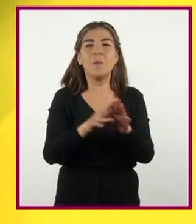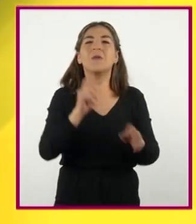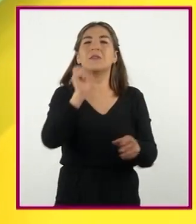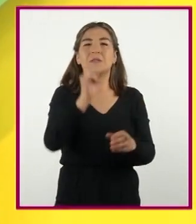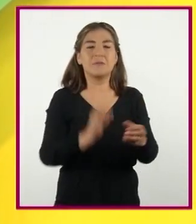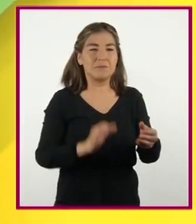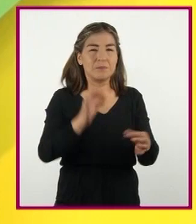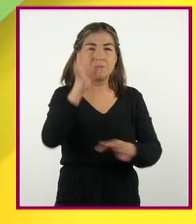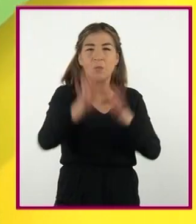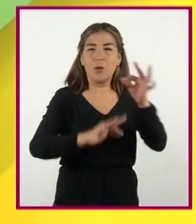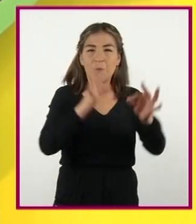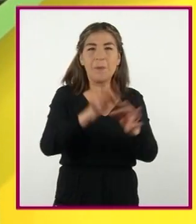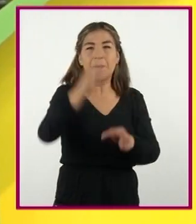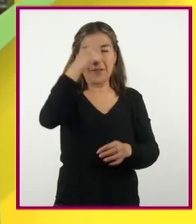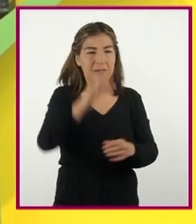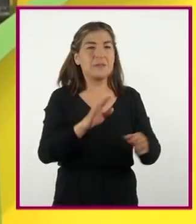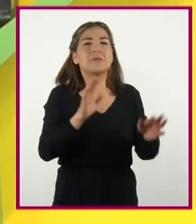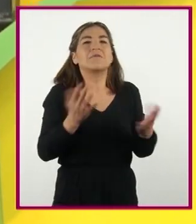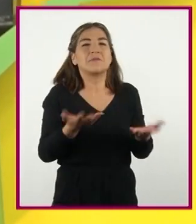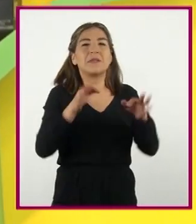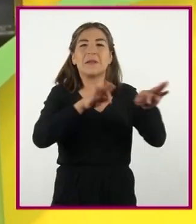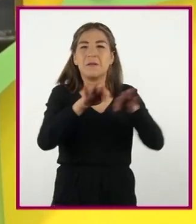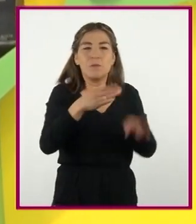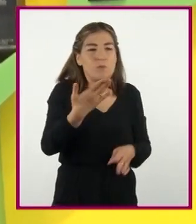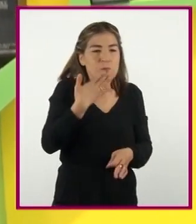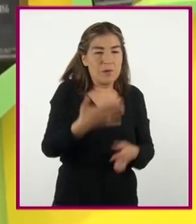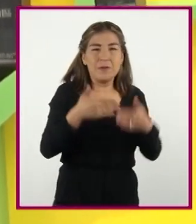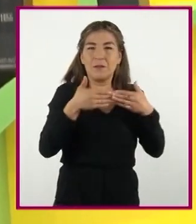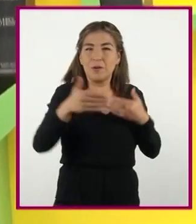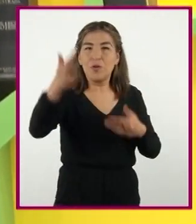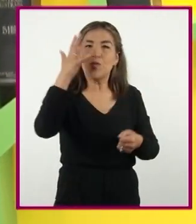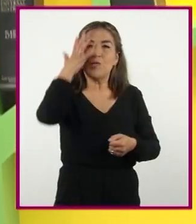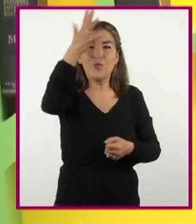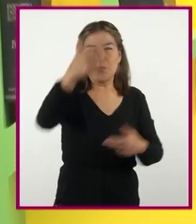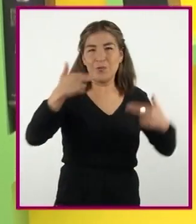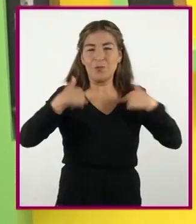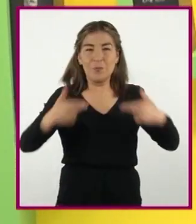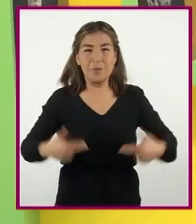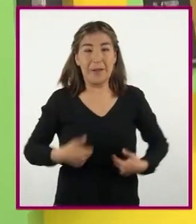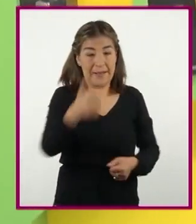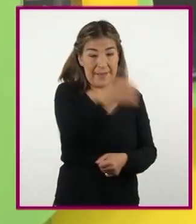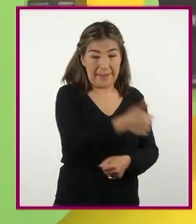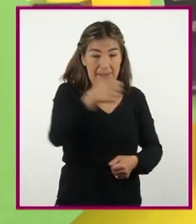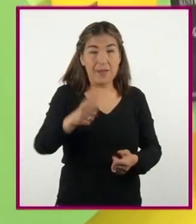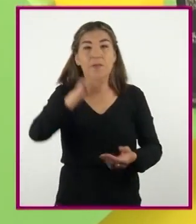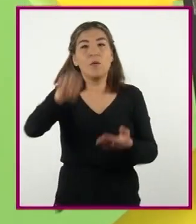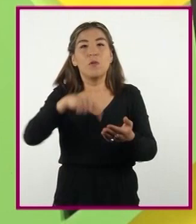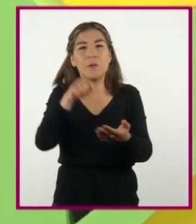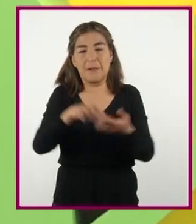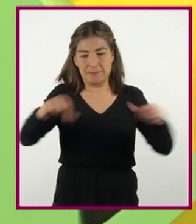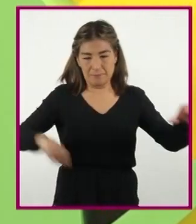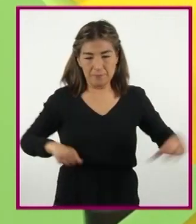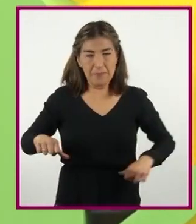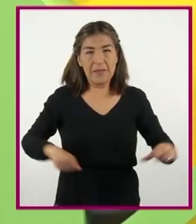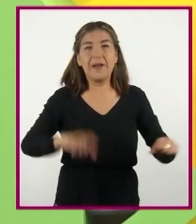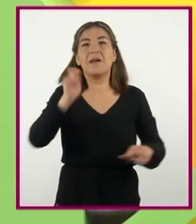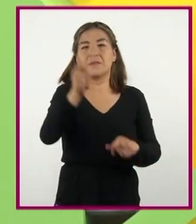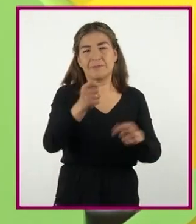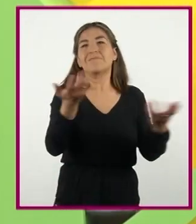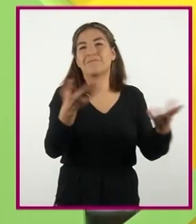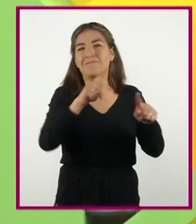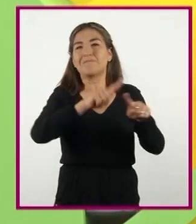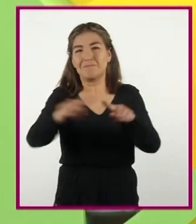y comprometen el futuro de la humanidad. En cada lugar, las acciones a llevar a cabo son